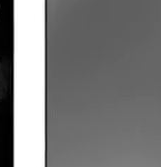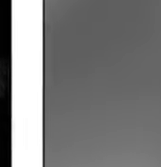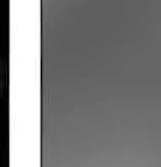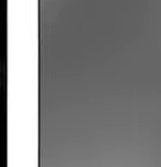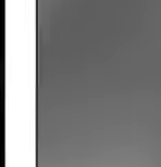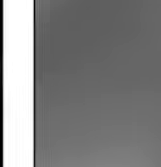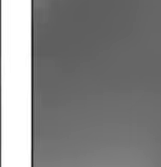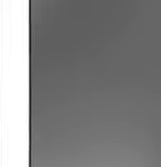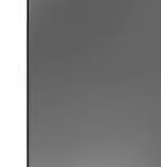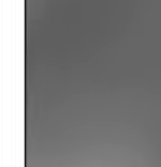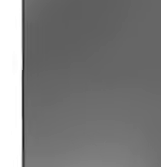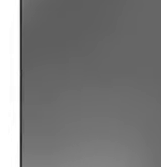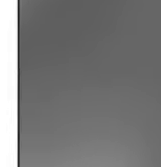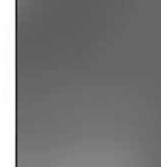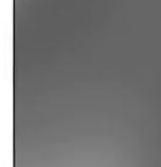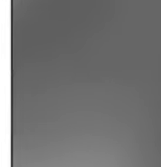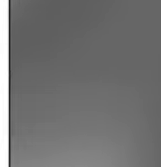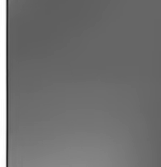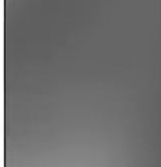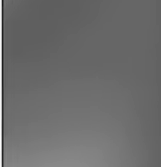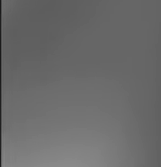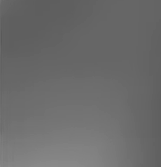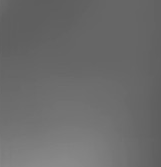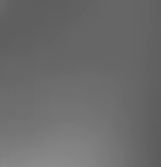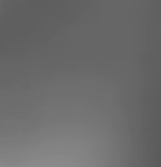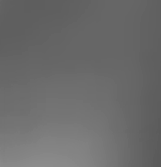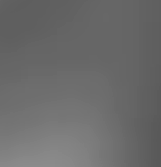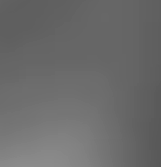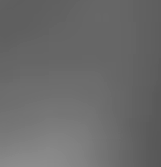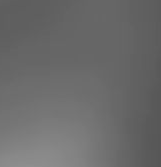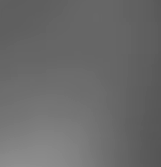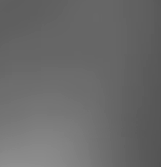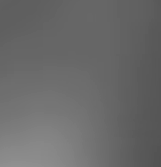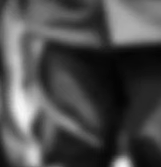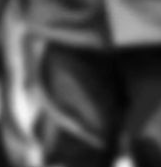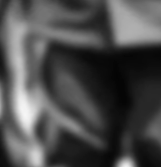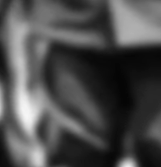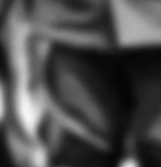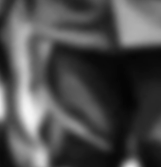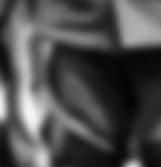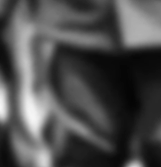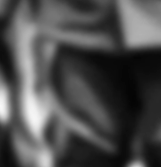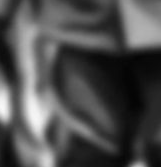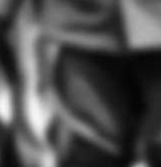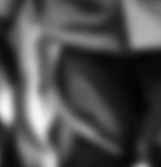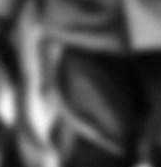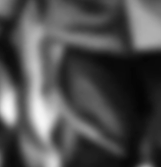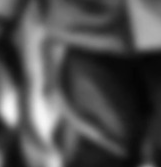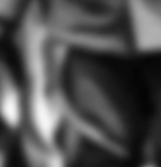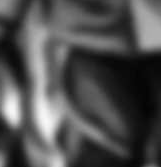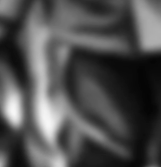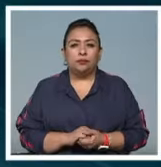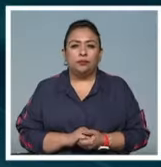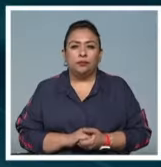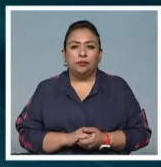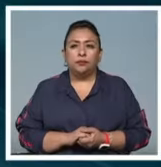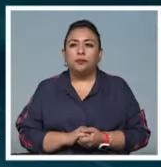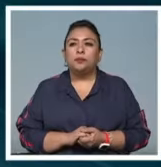y fue sepultado en el Monumento a la Revolución. Para Noticias 22, Diana Obispo.